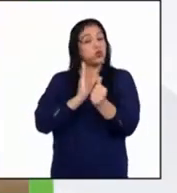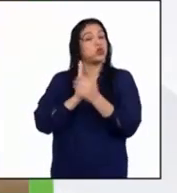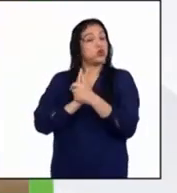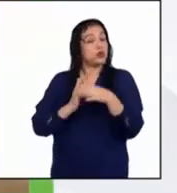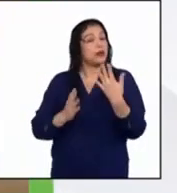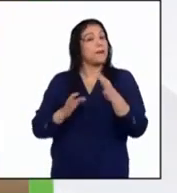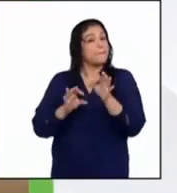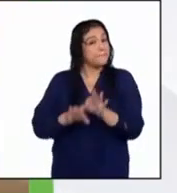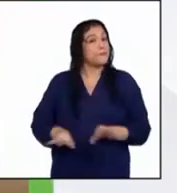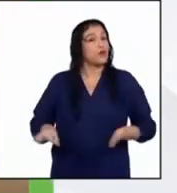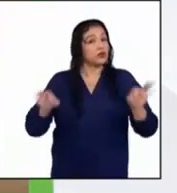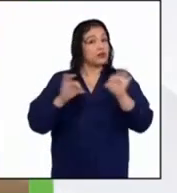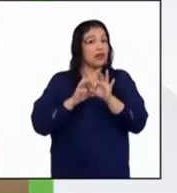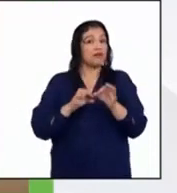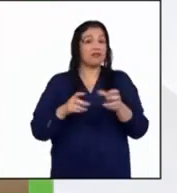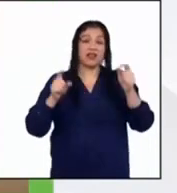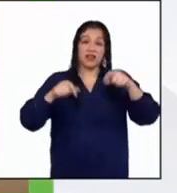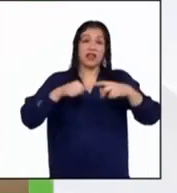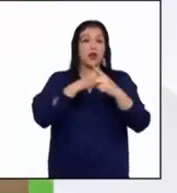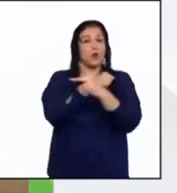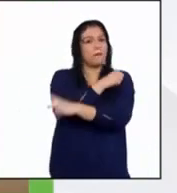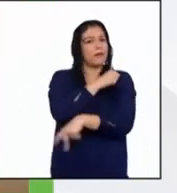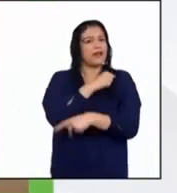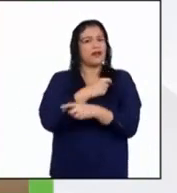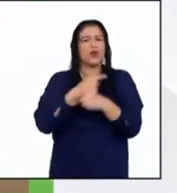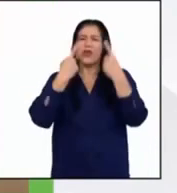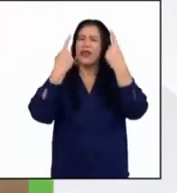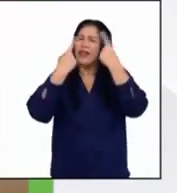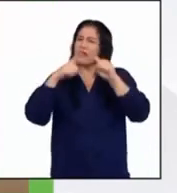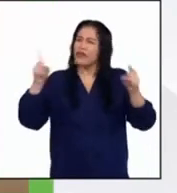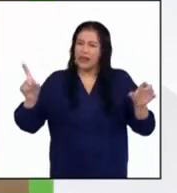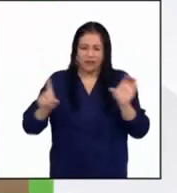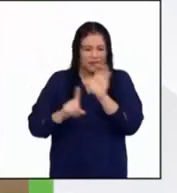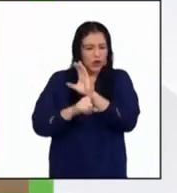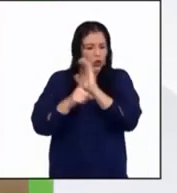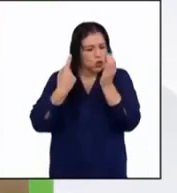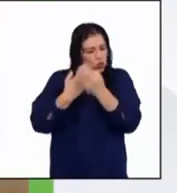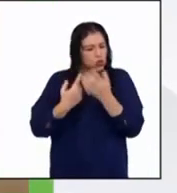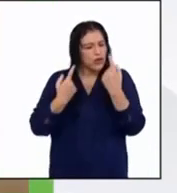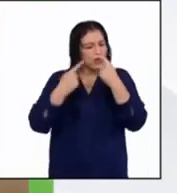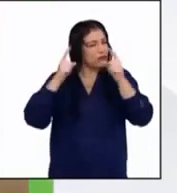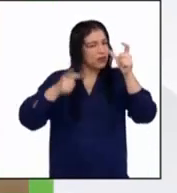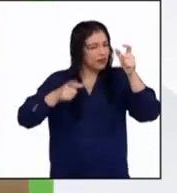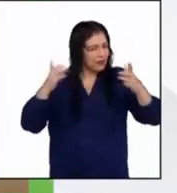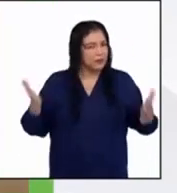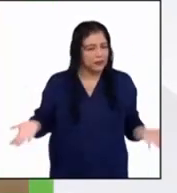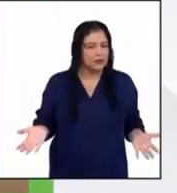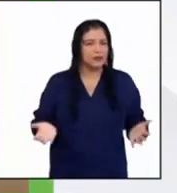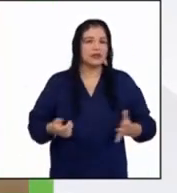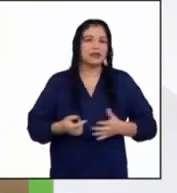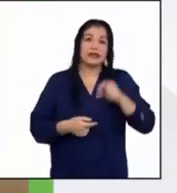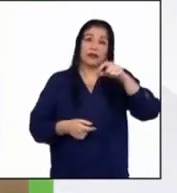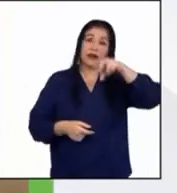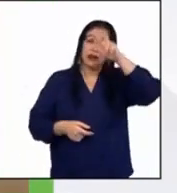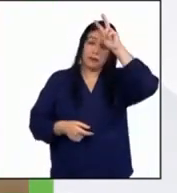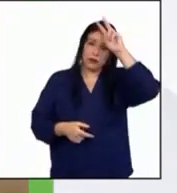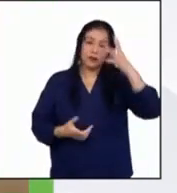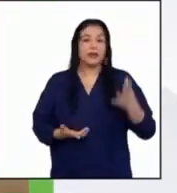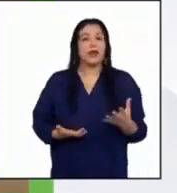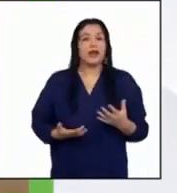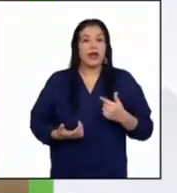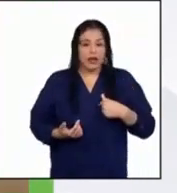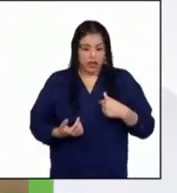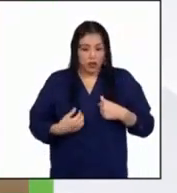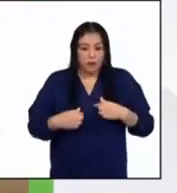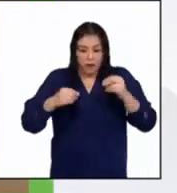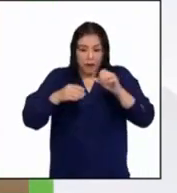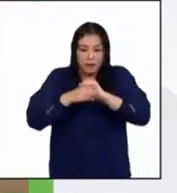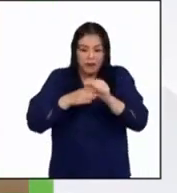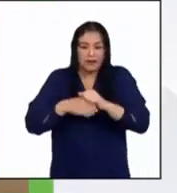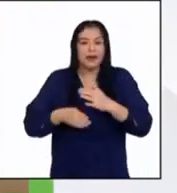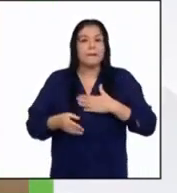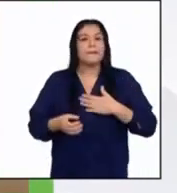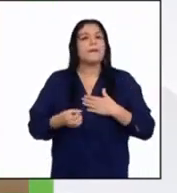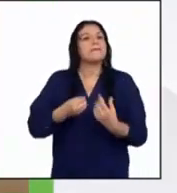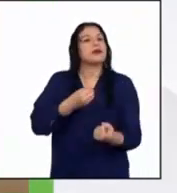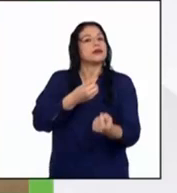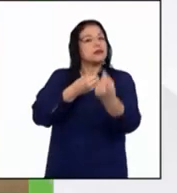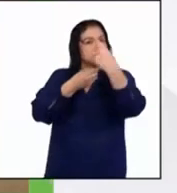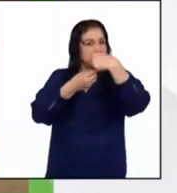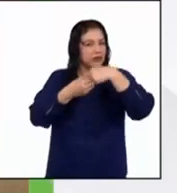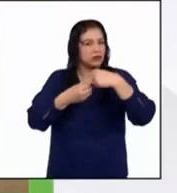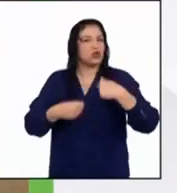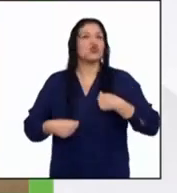importante en un país tan multicultural como es el Perú. El ejercicio de nuestra participación de manera